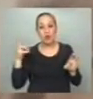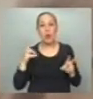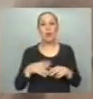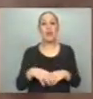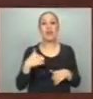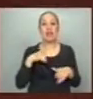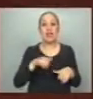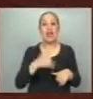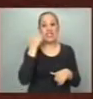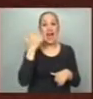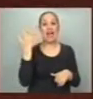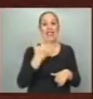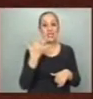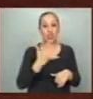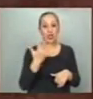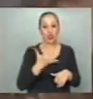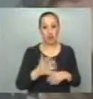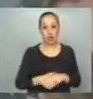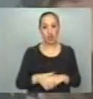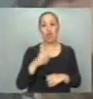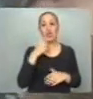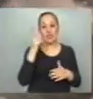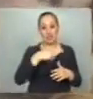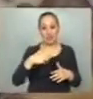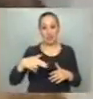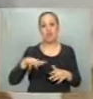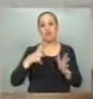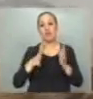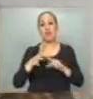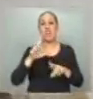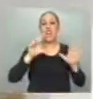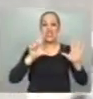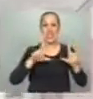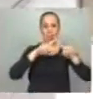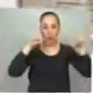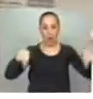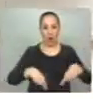realizando el quinto cuadro, mi taller, y van a ser alrededor de 7 cuadros.